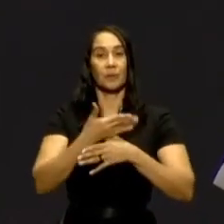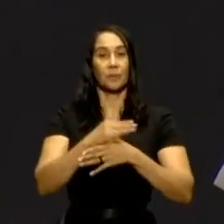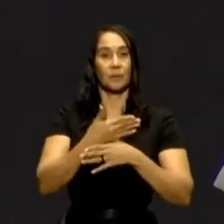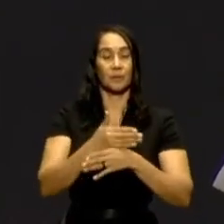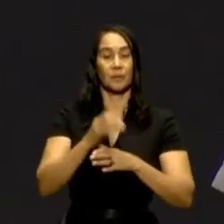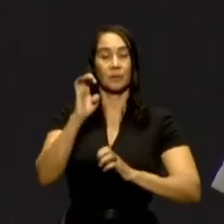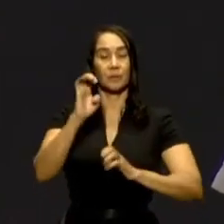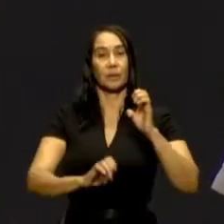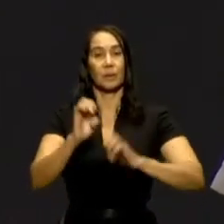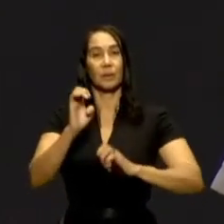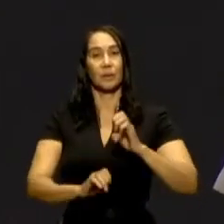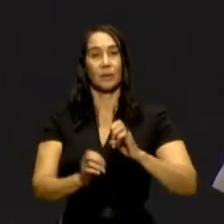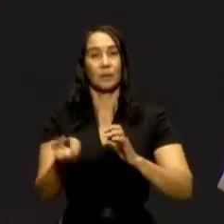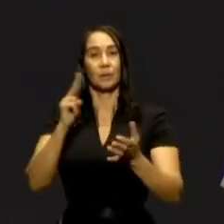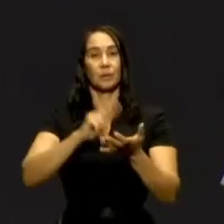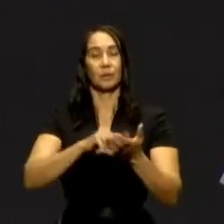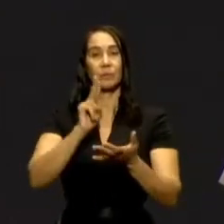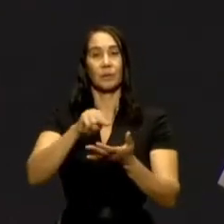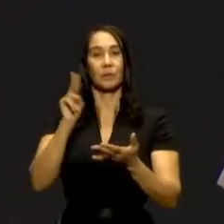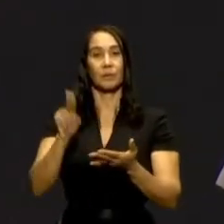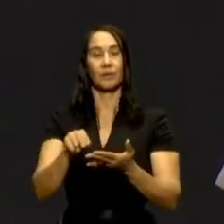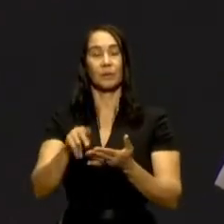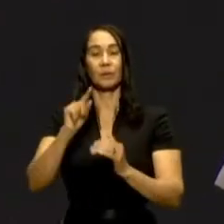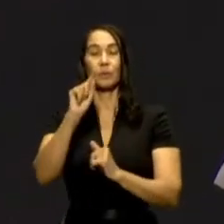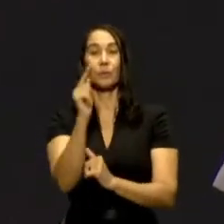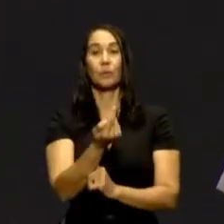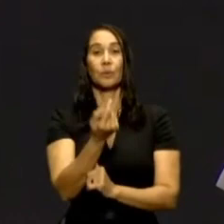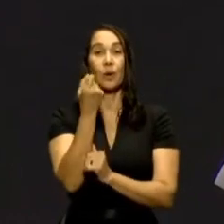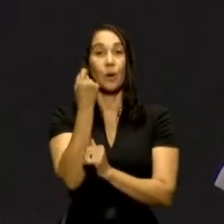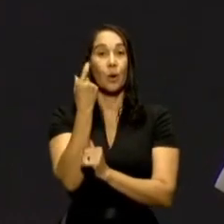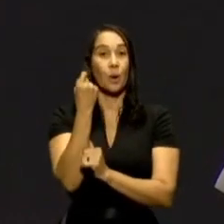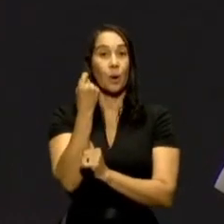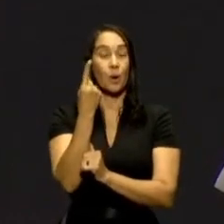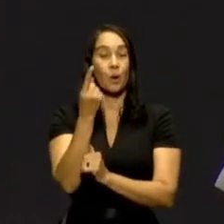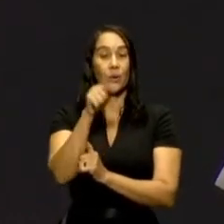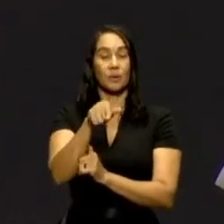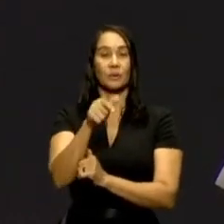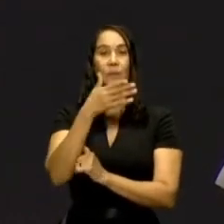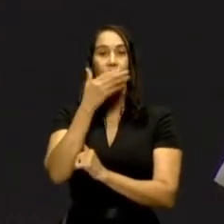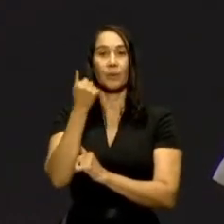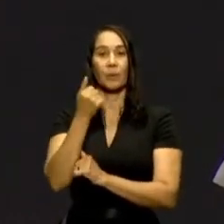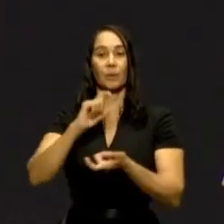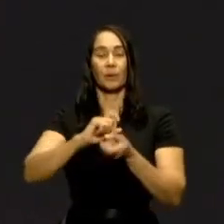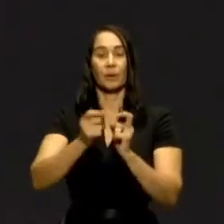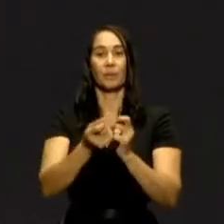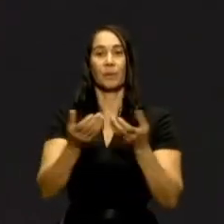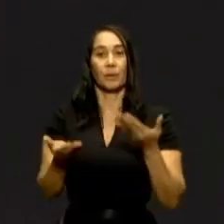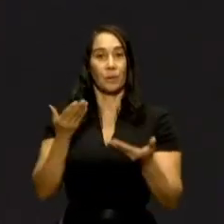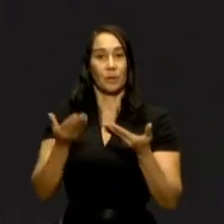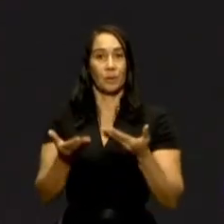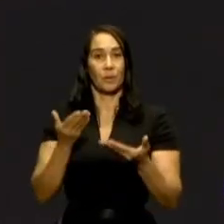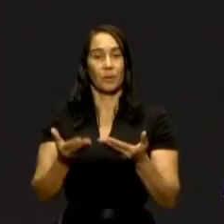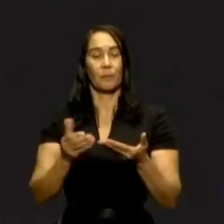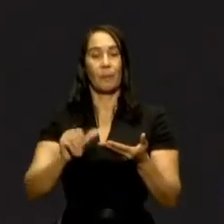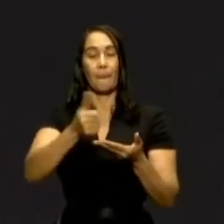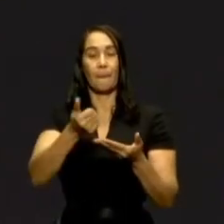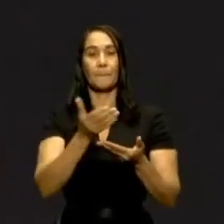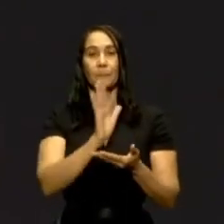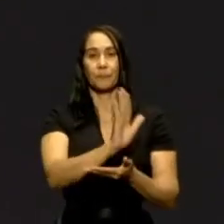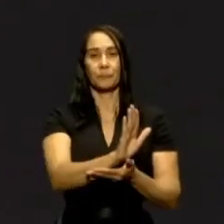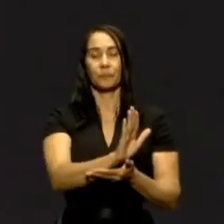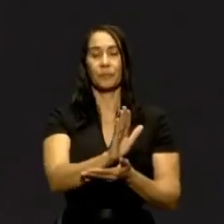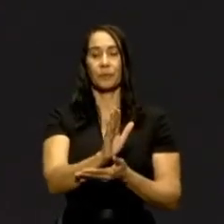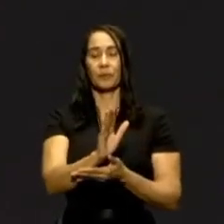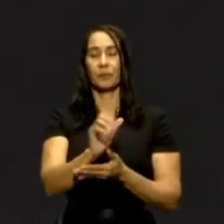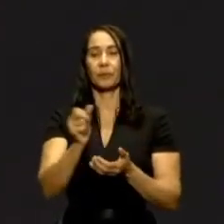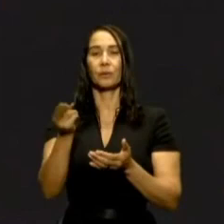en la prueba PISA del 2022, solo 11 experimentaron mejoras en comparación consigo mismos en los